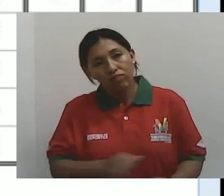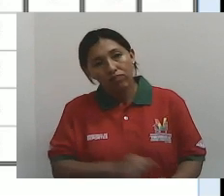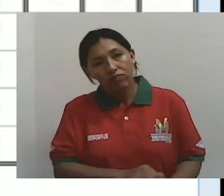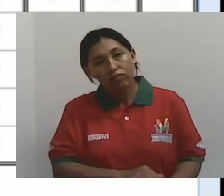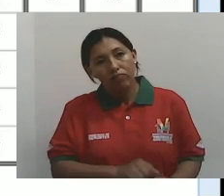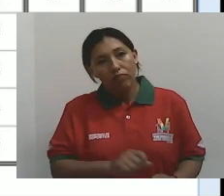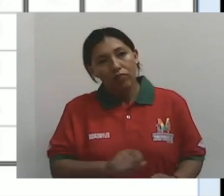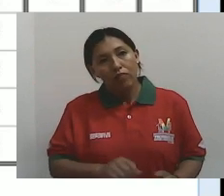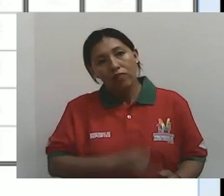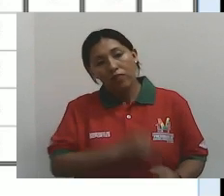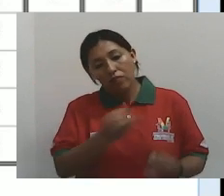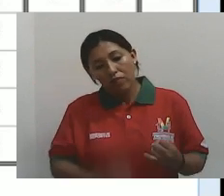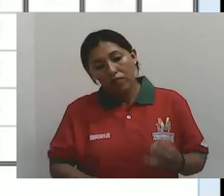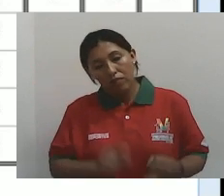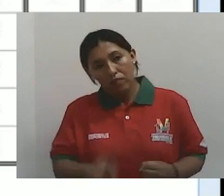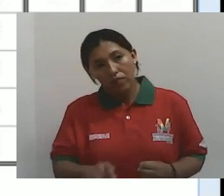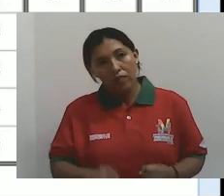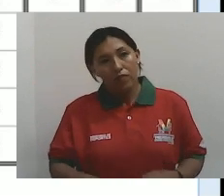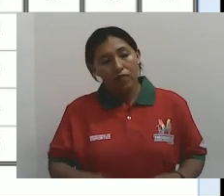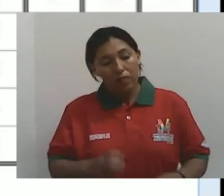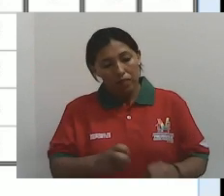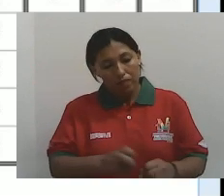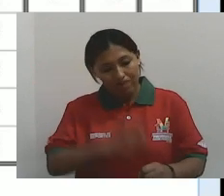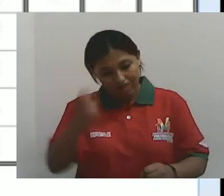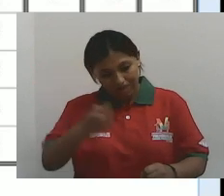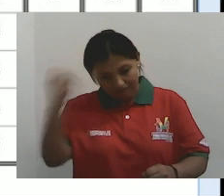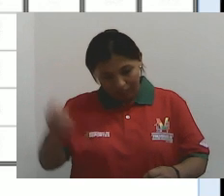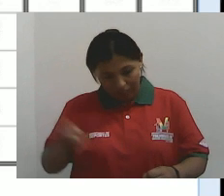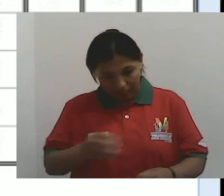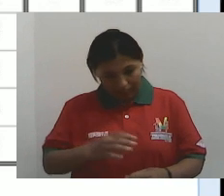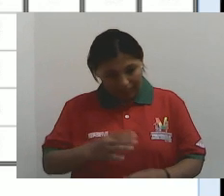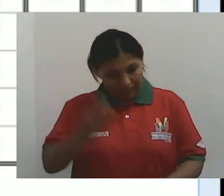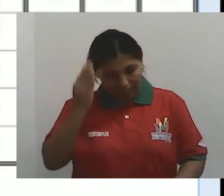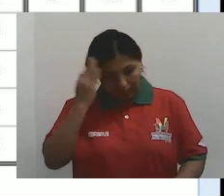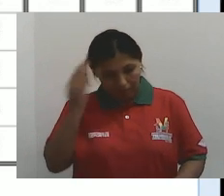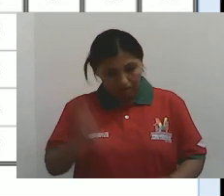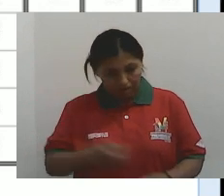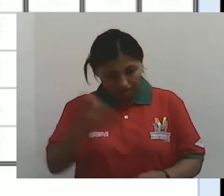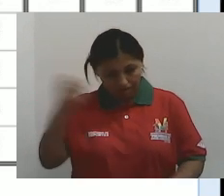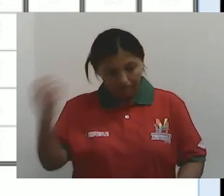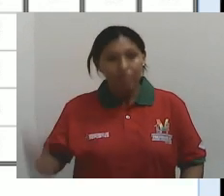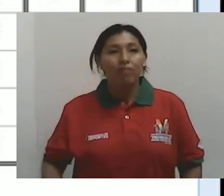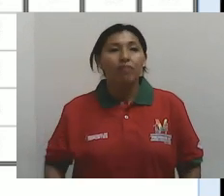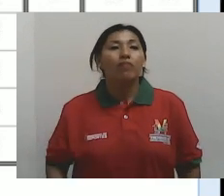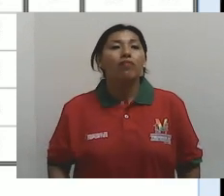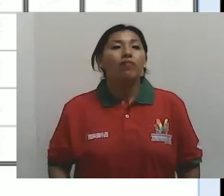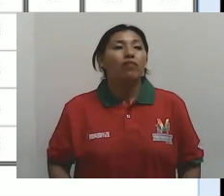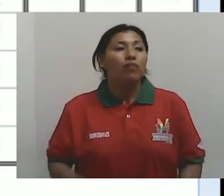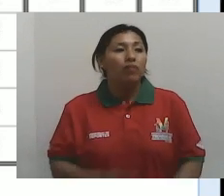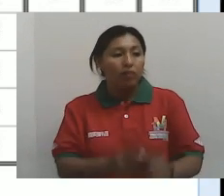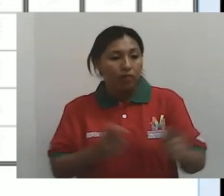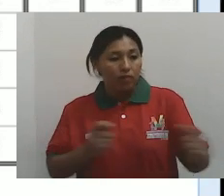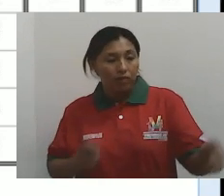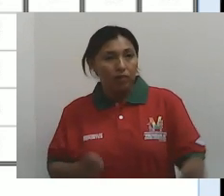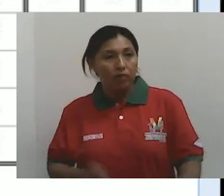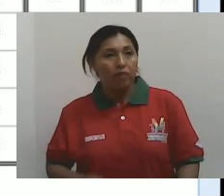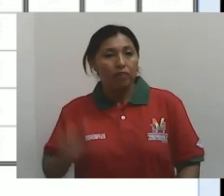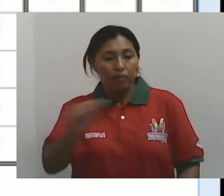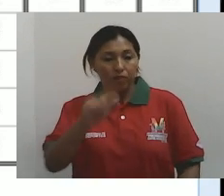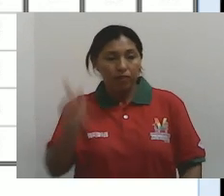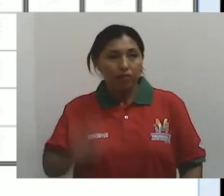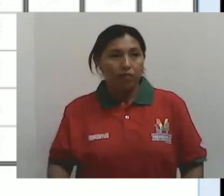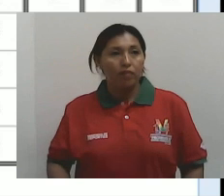Para declarar al campeón, si ustedes se fijan la flecha azul, ¿sí?, yo tengo que hacer la suma de las